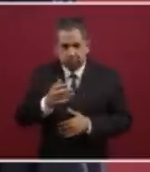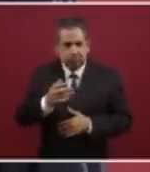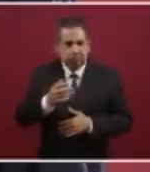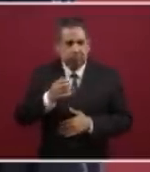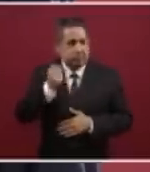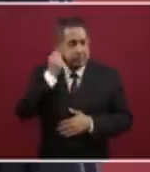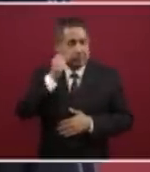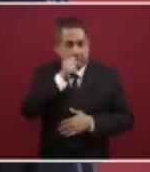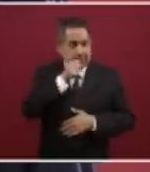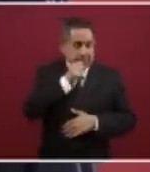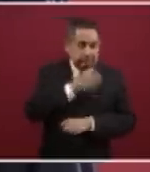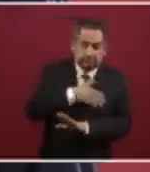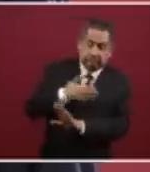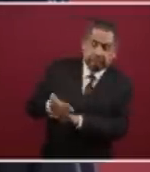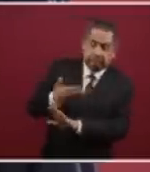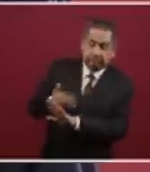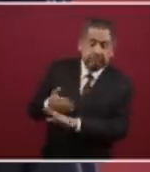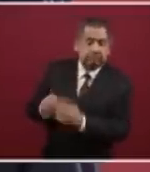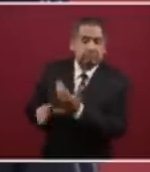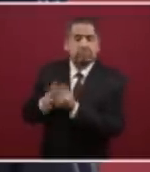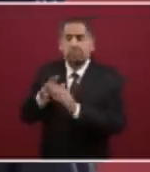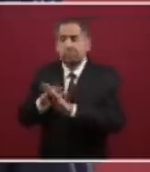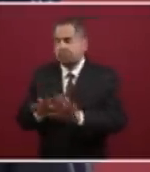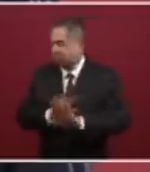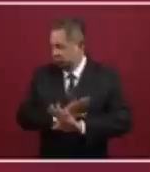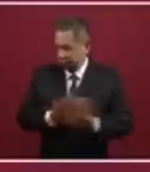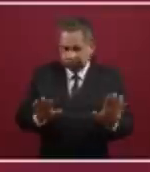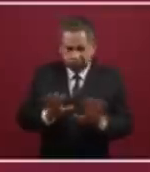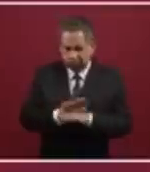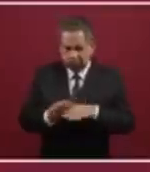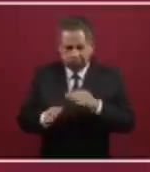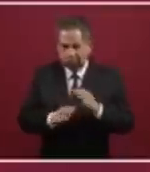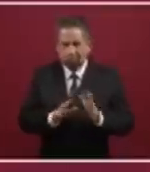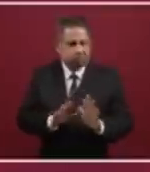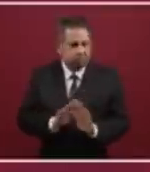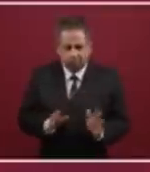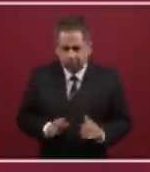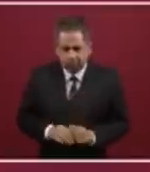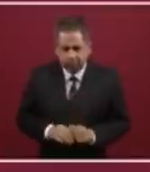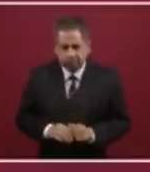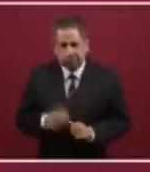campañas contra migrantes, eso